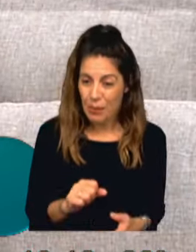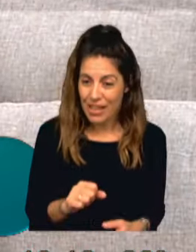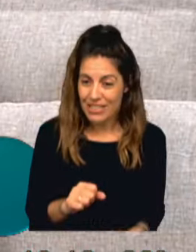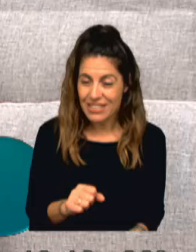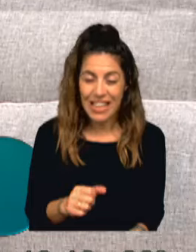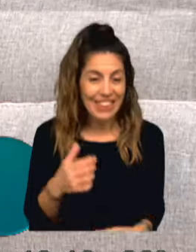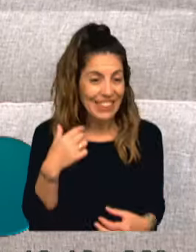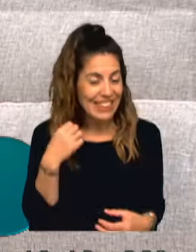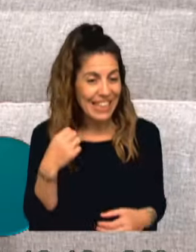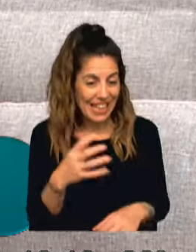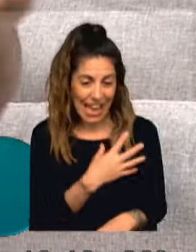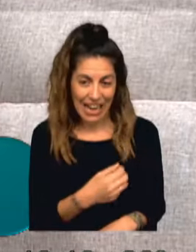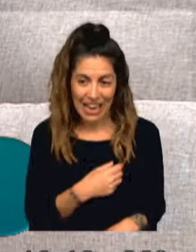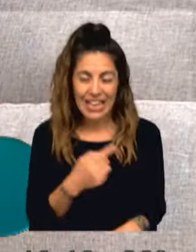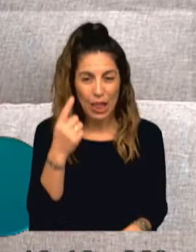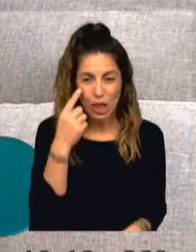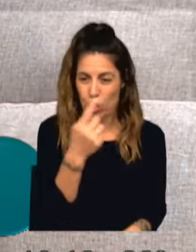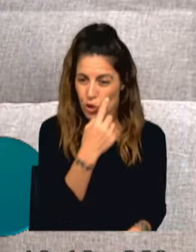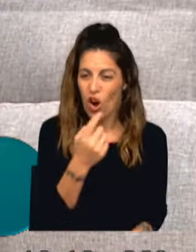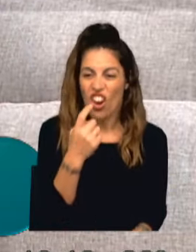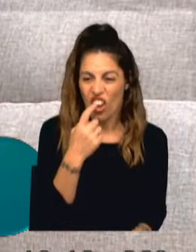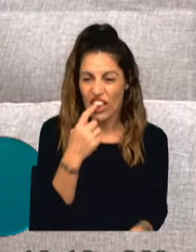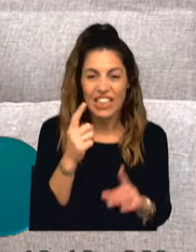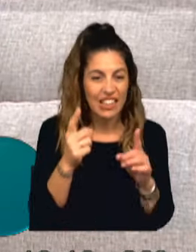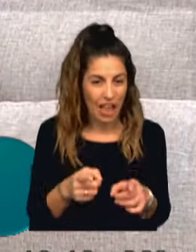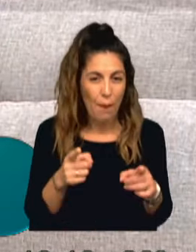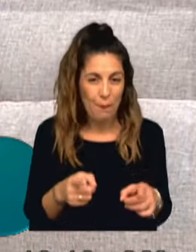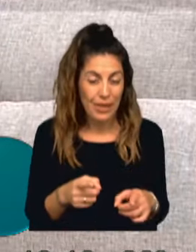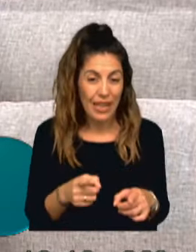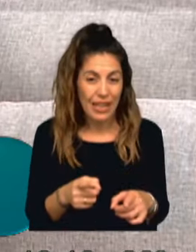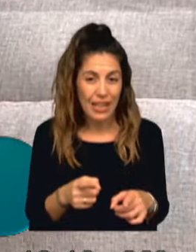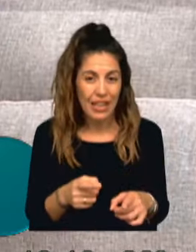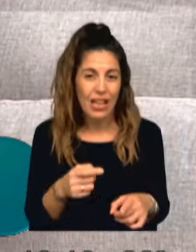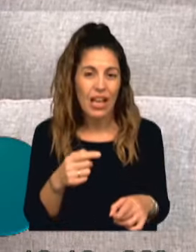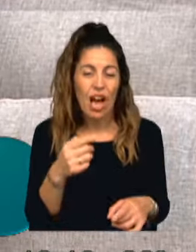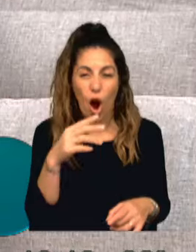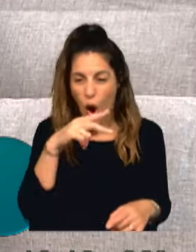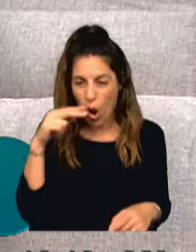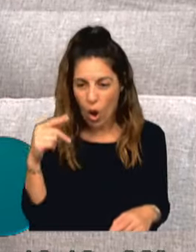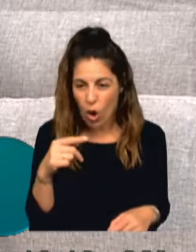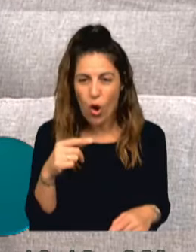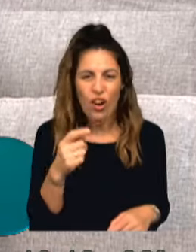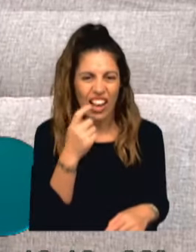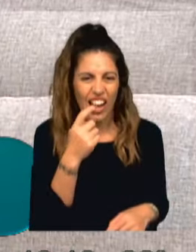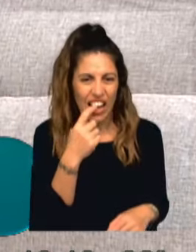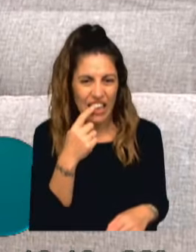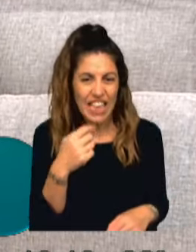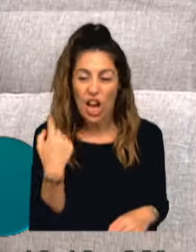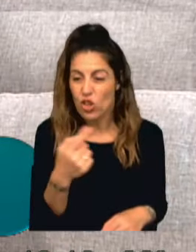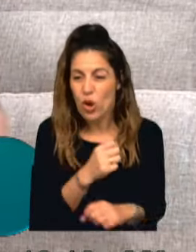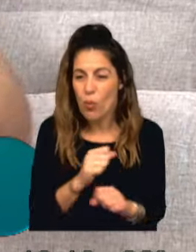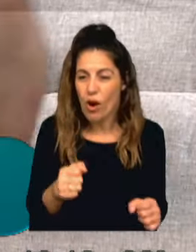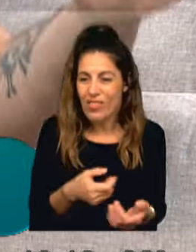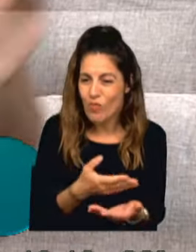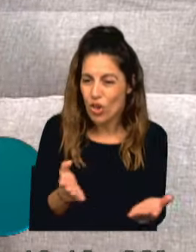las canas de los ojos los dientes también obviamente muchas veces aparecen ciertos alientos o ciertas placas dentales que demás que a nosotros nos pueden